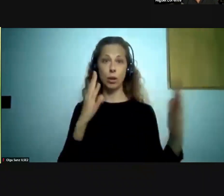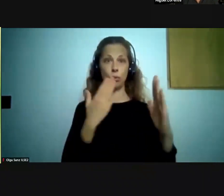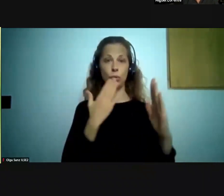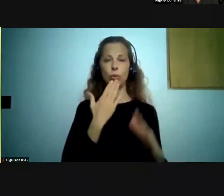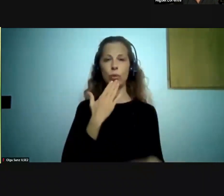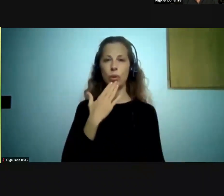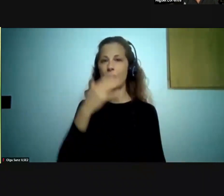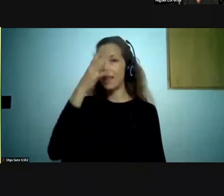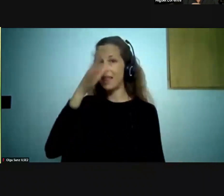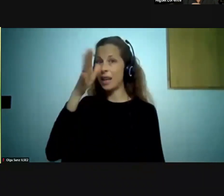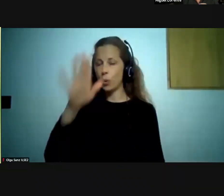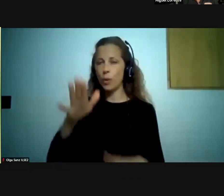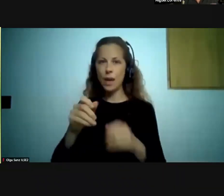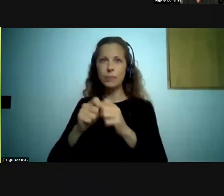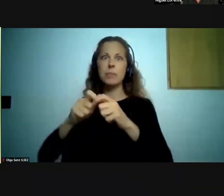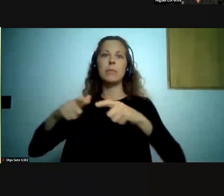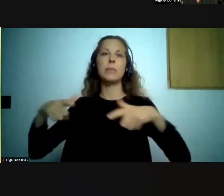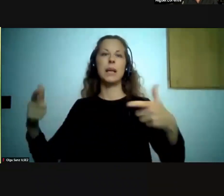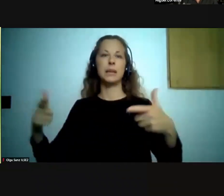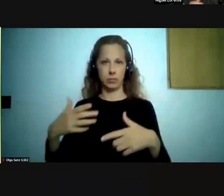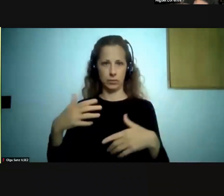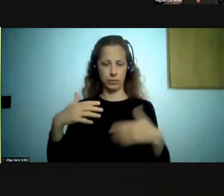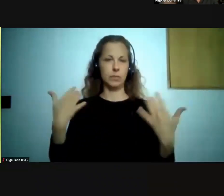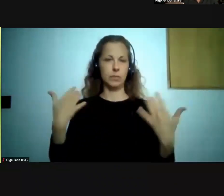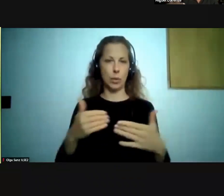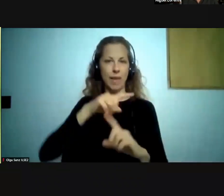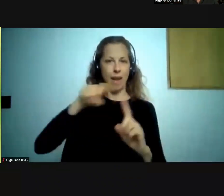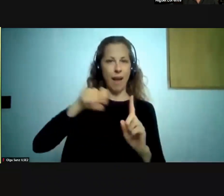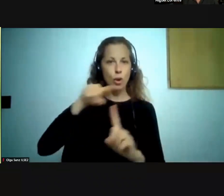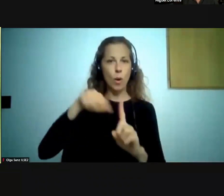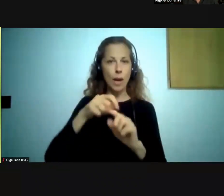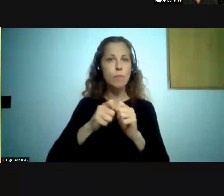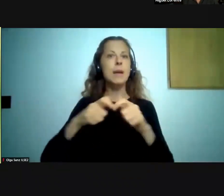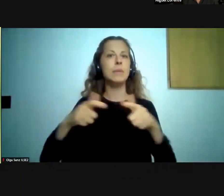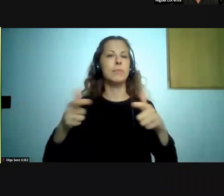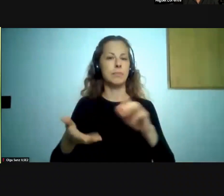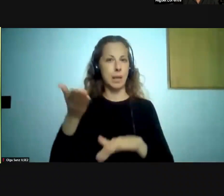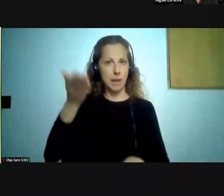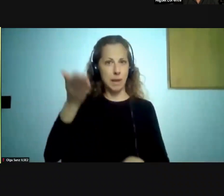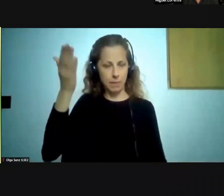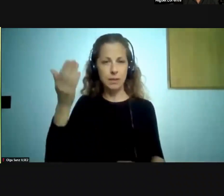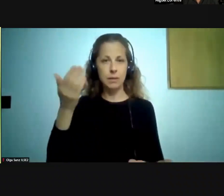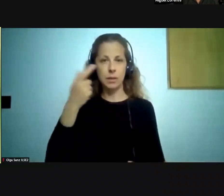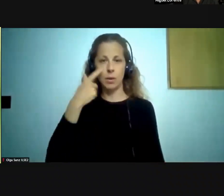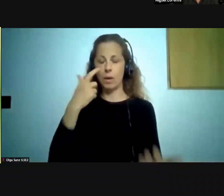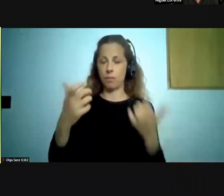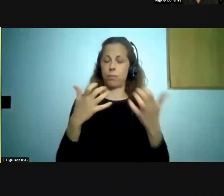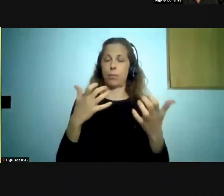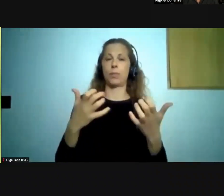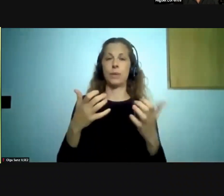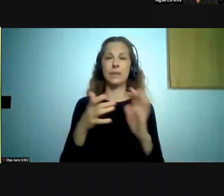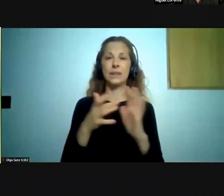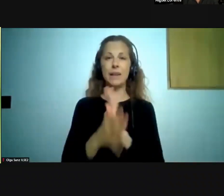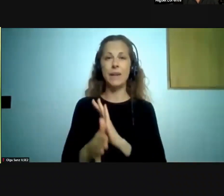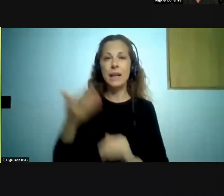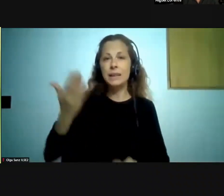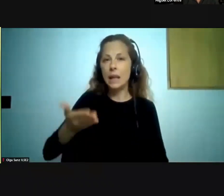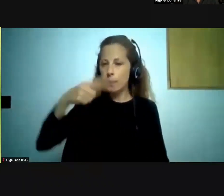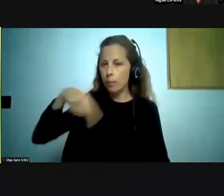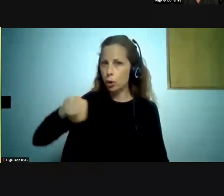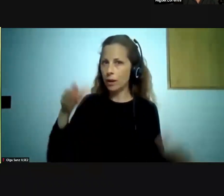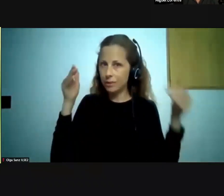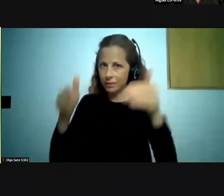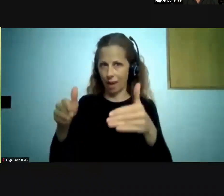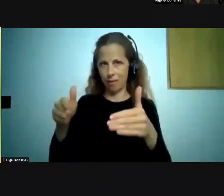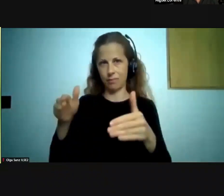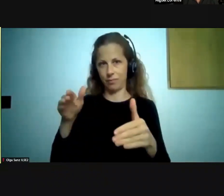un 200%, un 300% de año a año. Son pocas, pero el incremento tan significativo quiere decir que es importante esa situación. Entonces yo